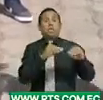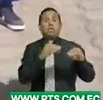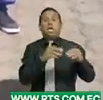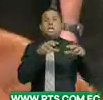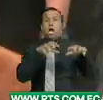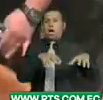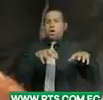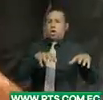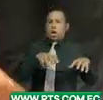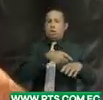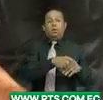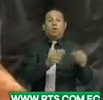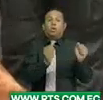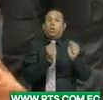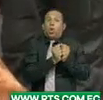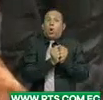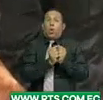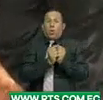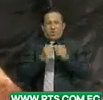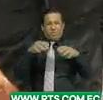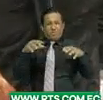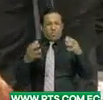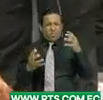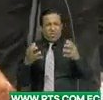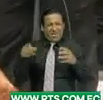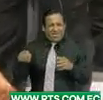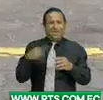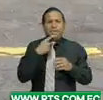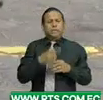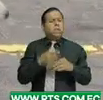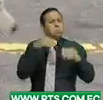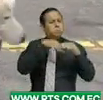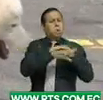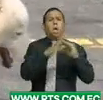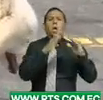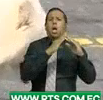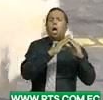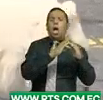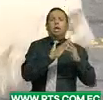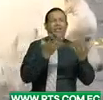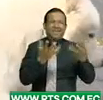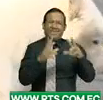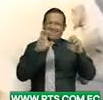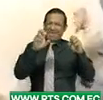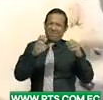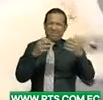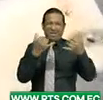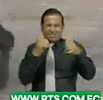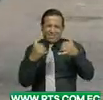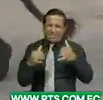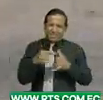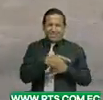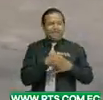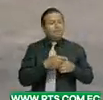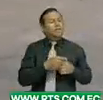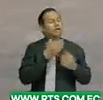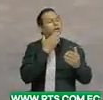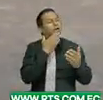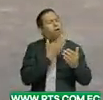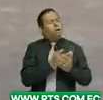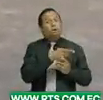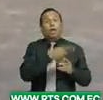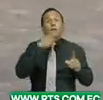a Paquito Policía compartieron gratos momentos en el exterior de su casa, con un show lúdico. Para agradecer a Anthony Hernández, el